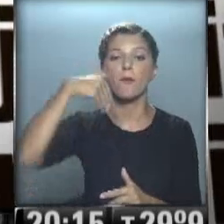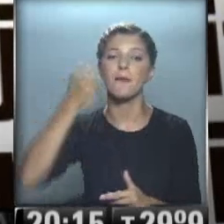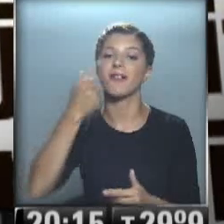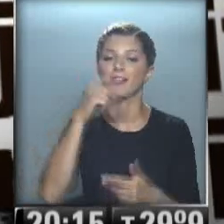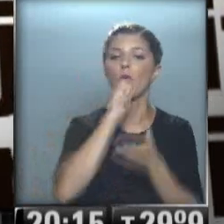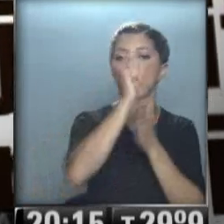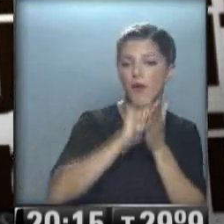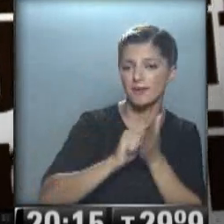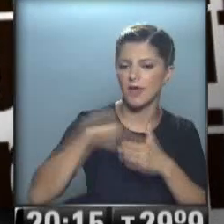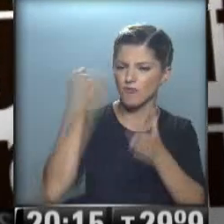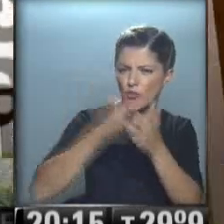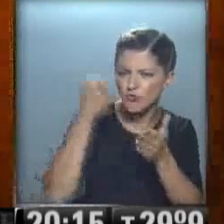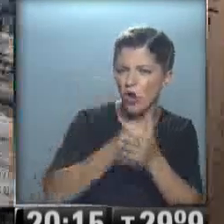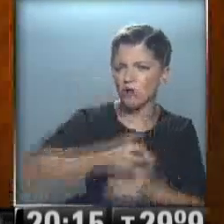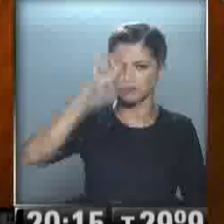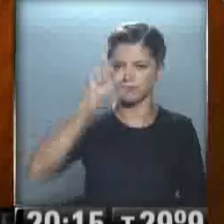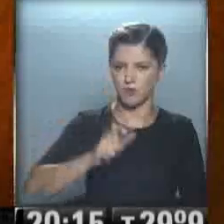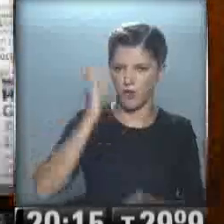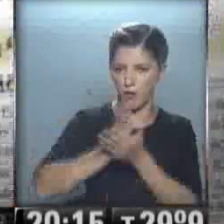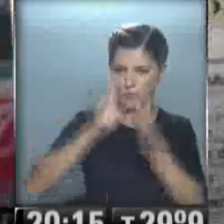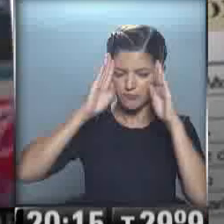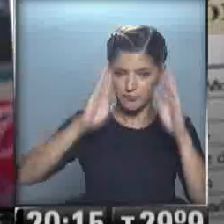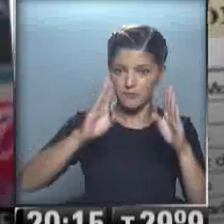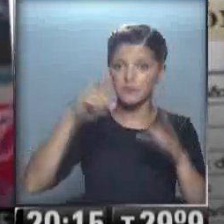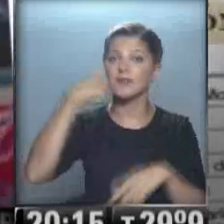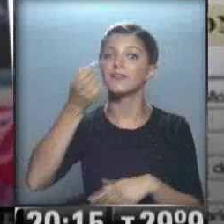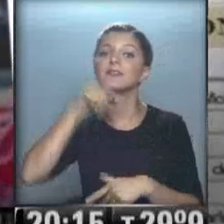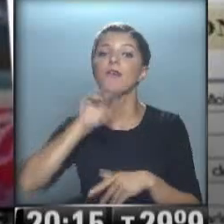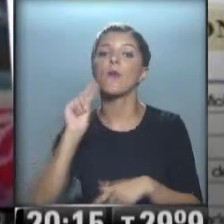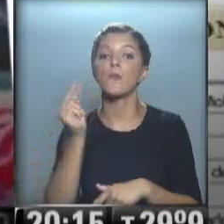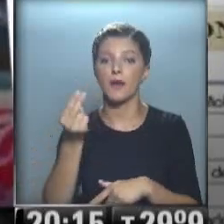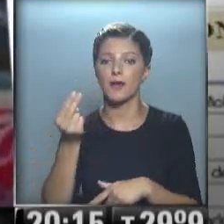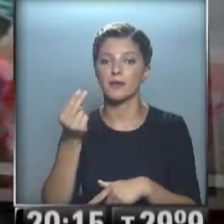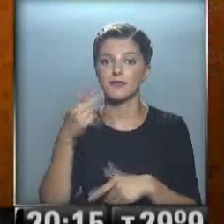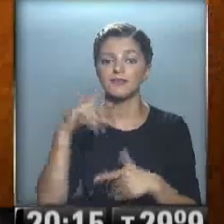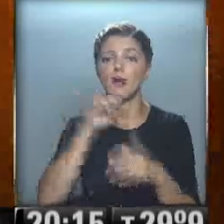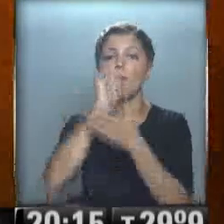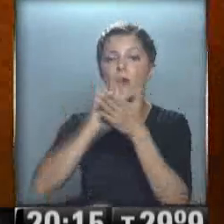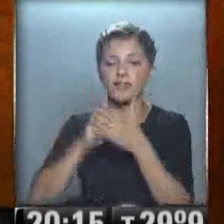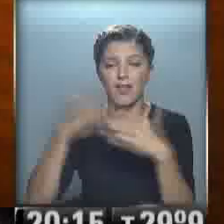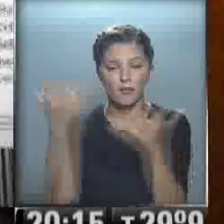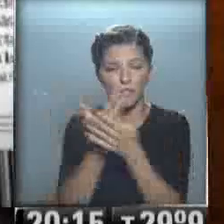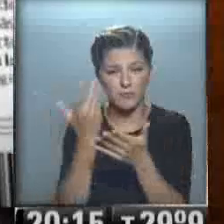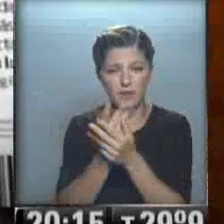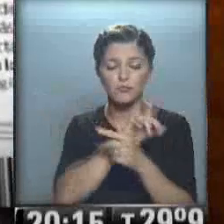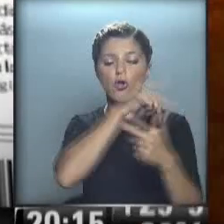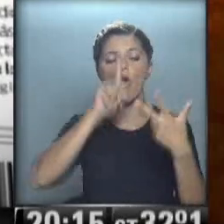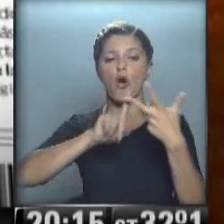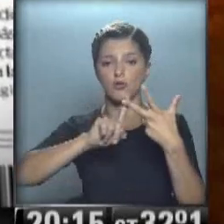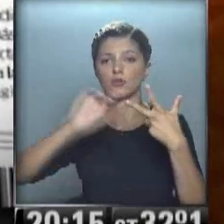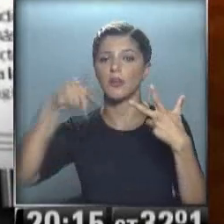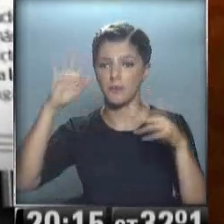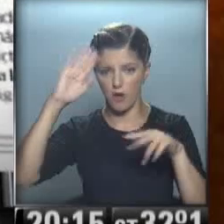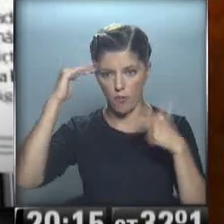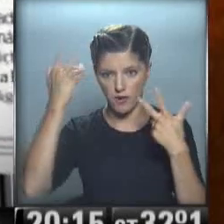humanista El Universal muere poeta del dolor dijo excelsior también tuvo un espacio para dedicarle a